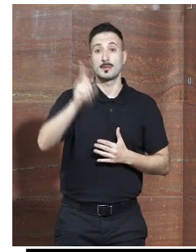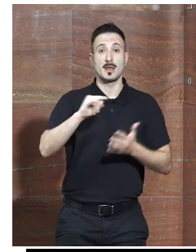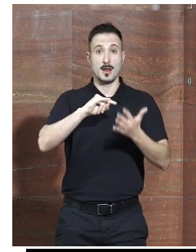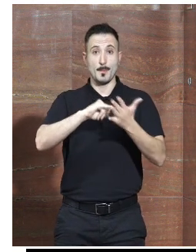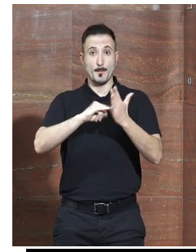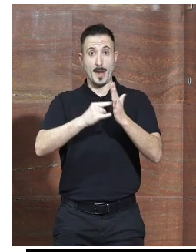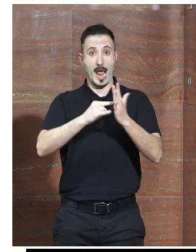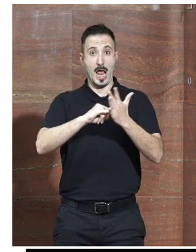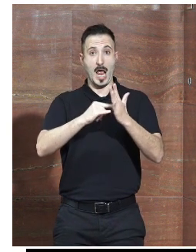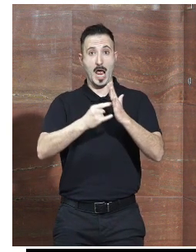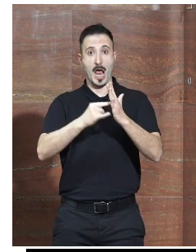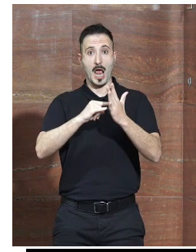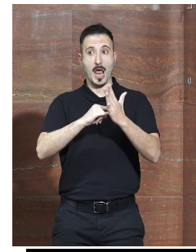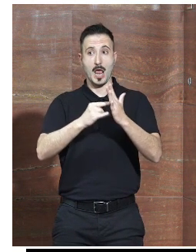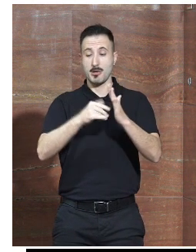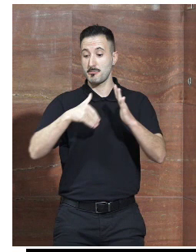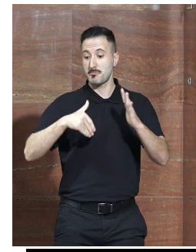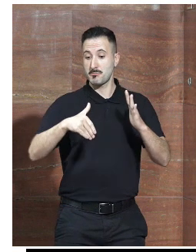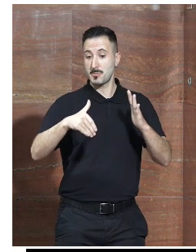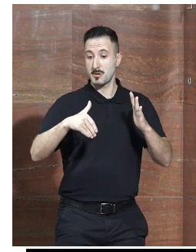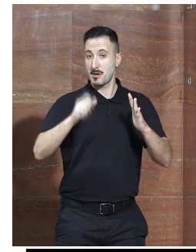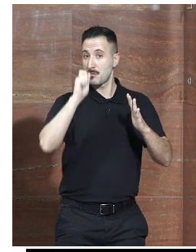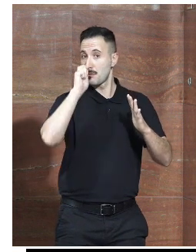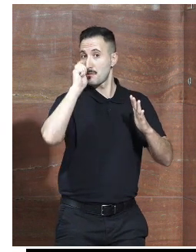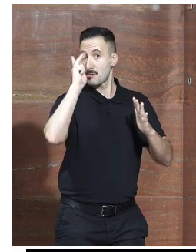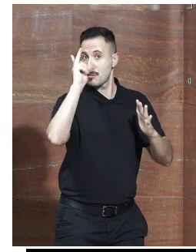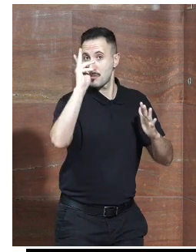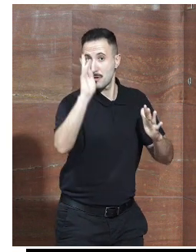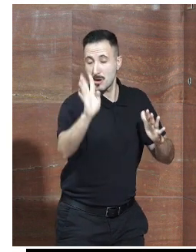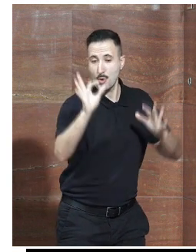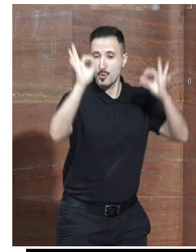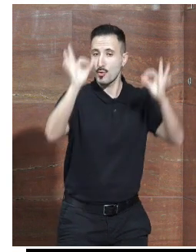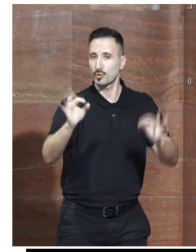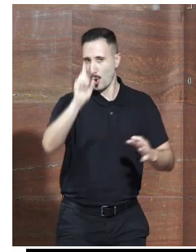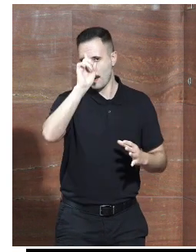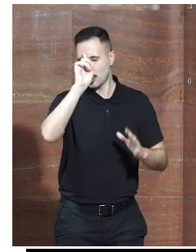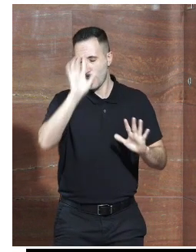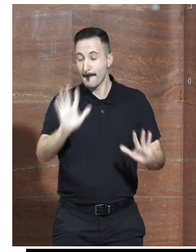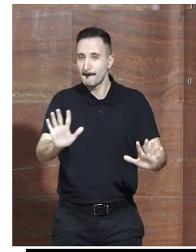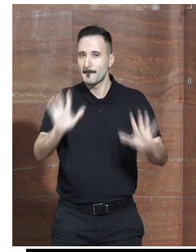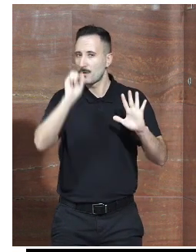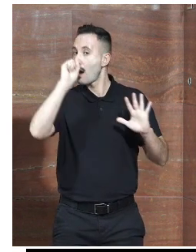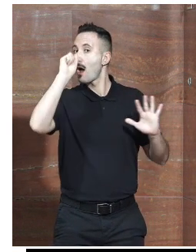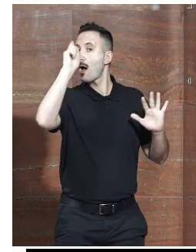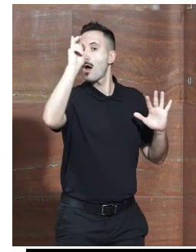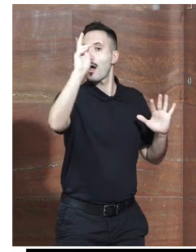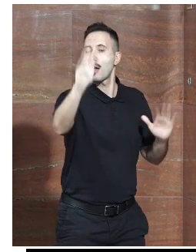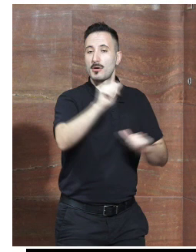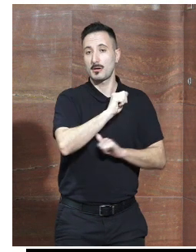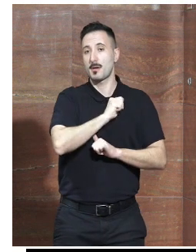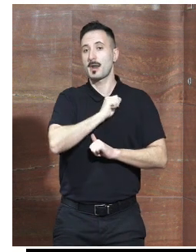plan de cara a los próximos años. No me atrevería a decir exactamente cuántos años, pero esperemos que sea antes del